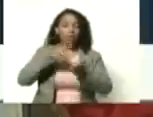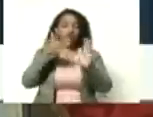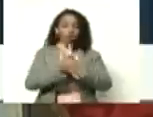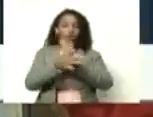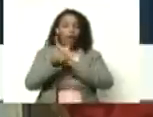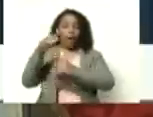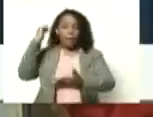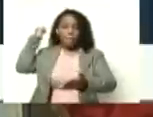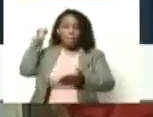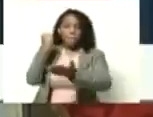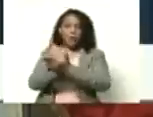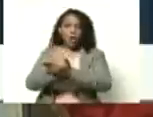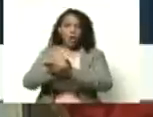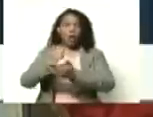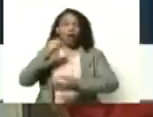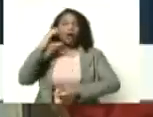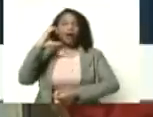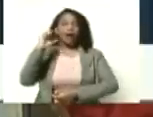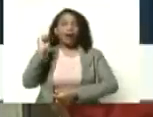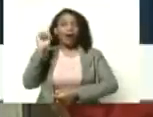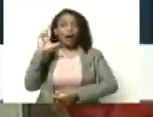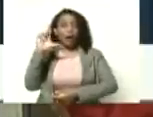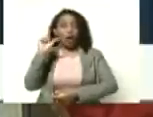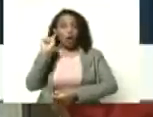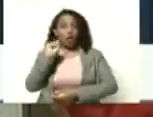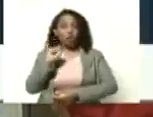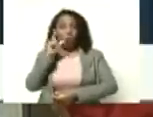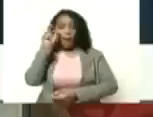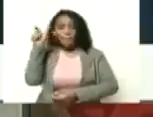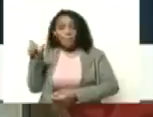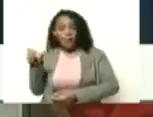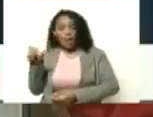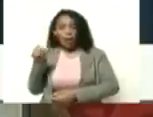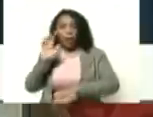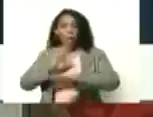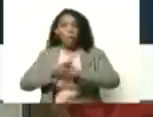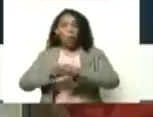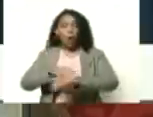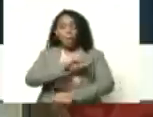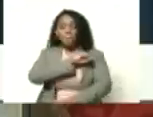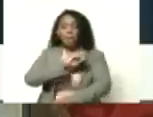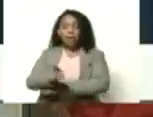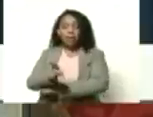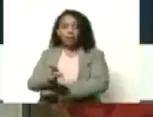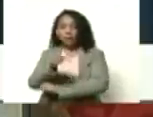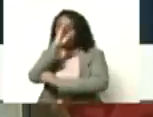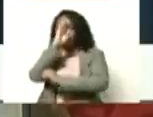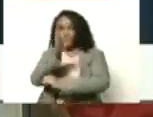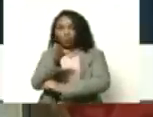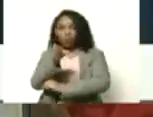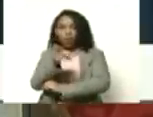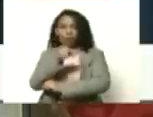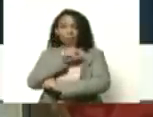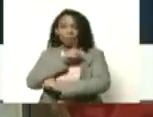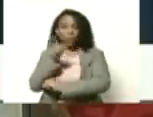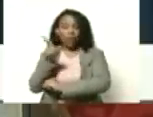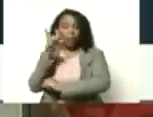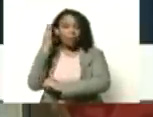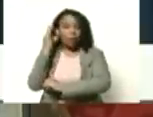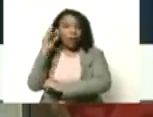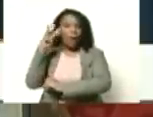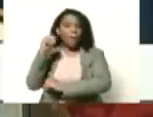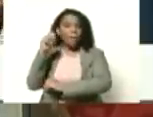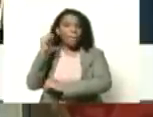asesinato de carlos lance por mandato directo de magic